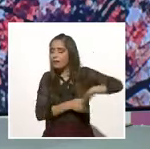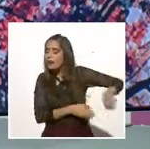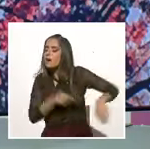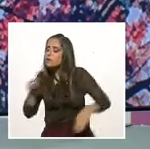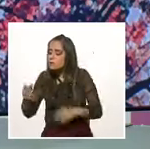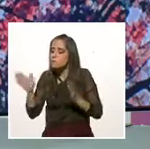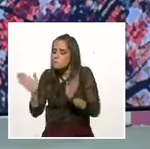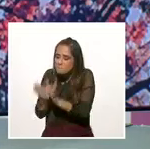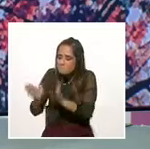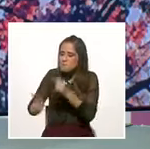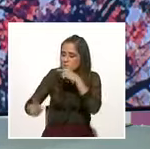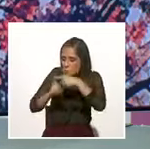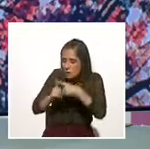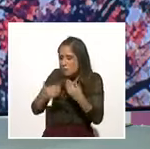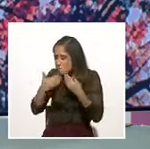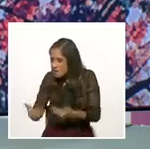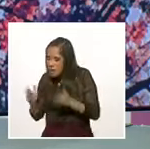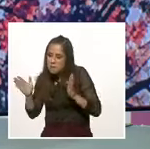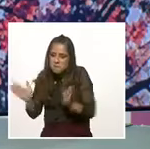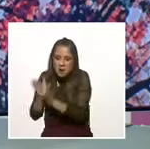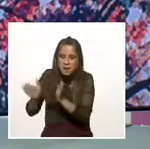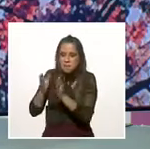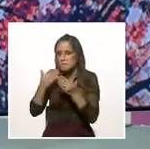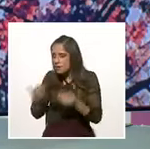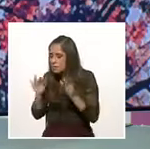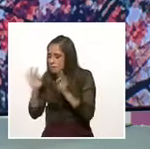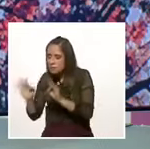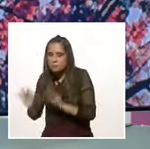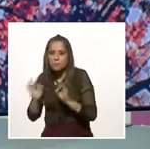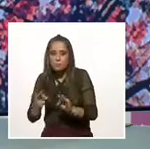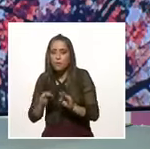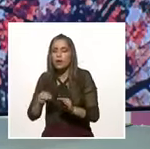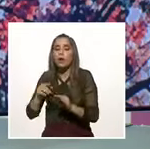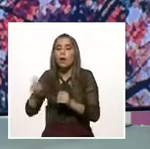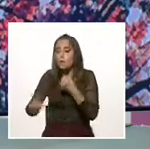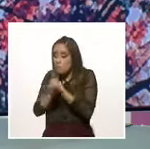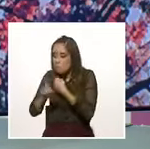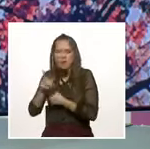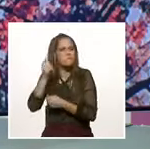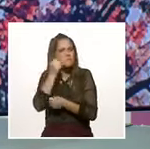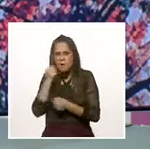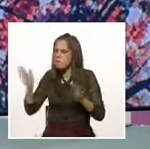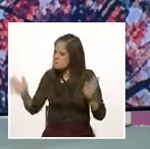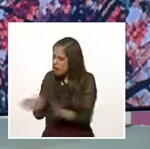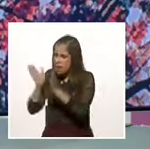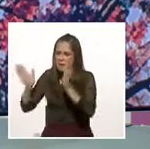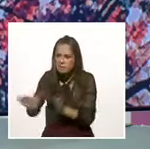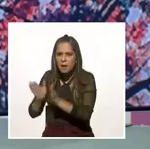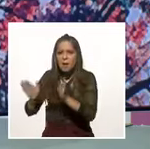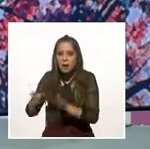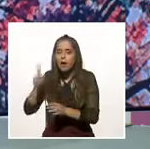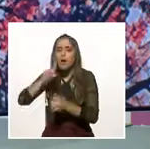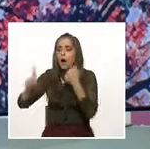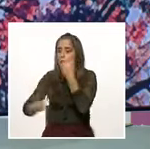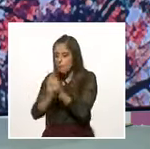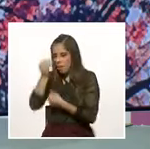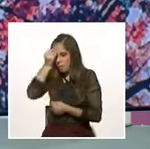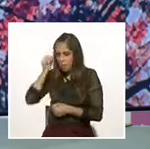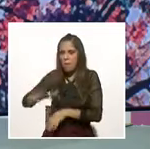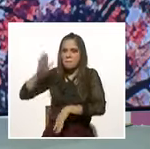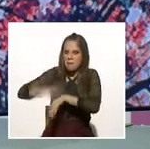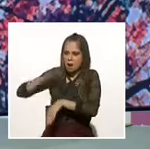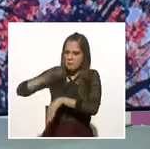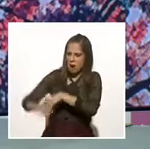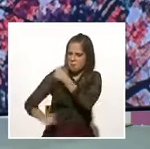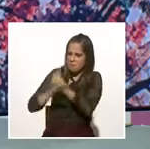Ah. Entonces, no le da más problemas al problema, sino empieza a explorar soluciones. ¿Qué se puede